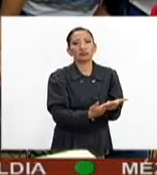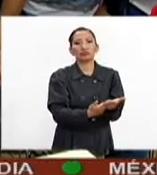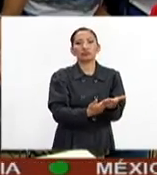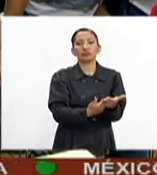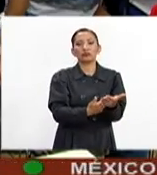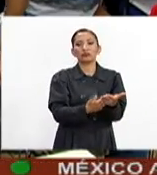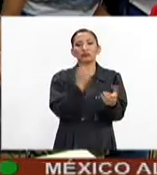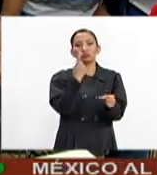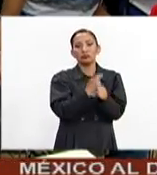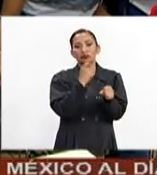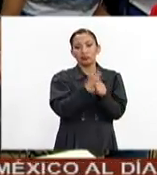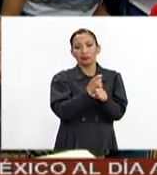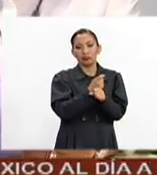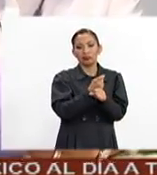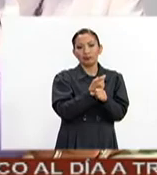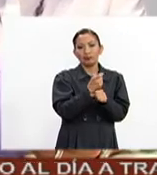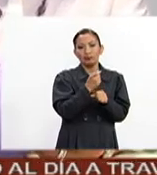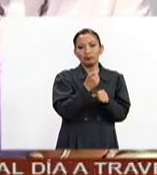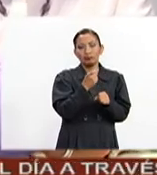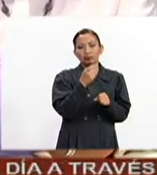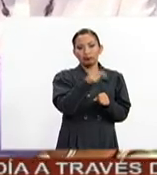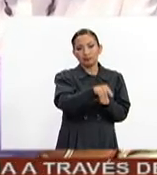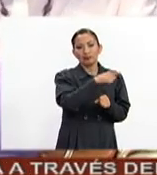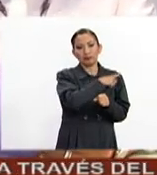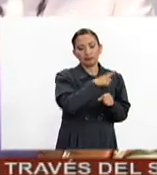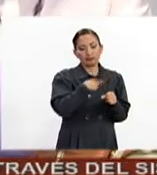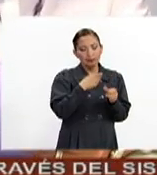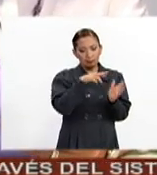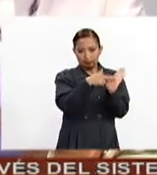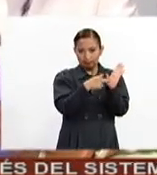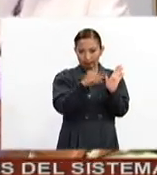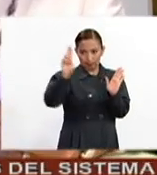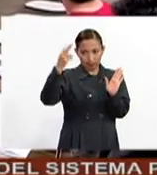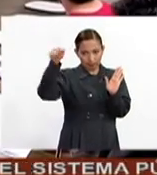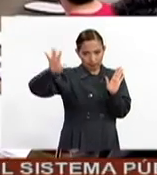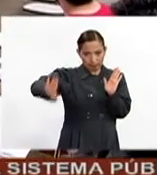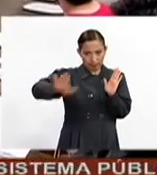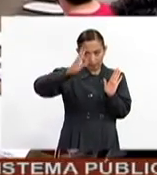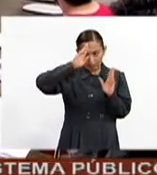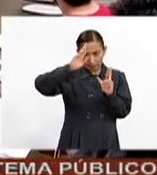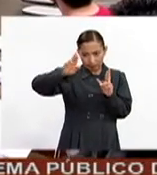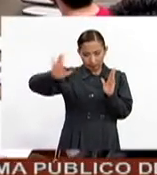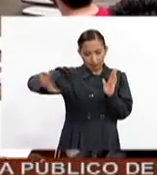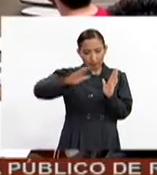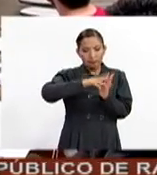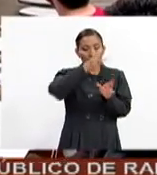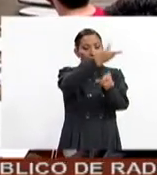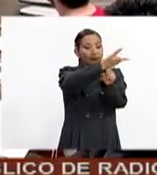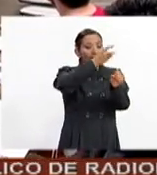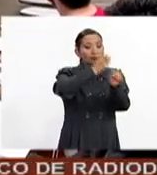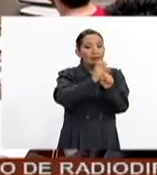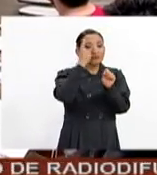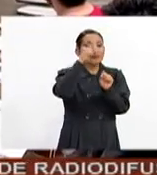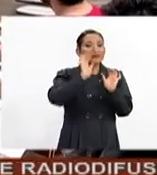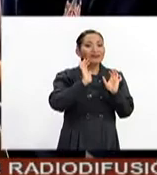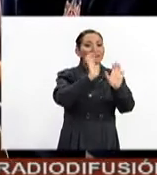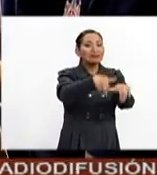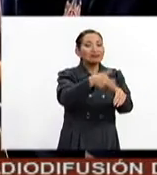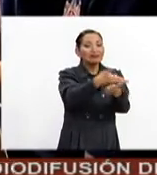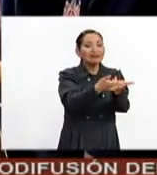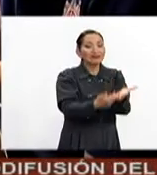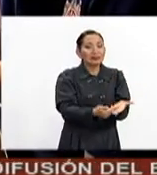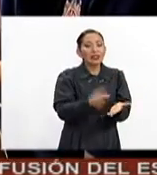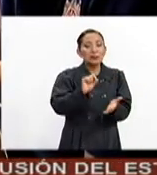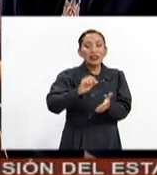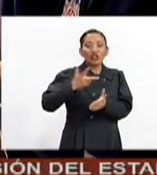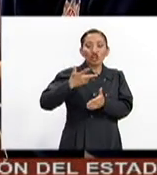esto es parte de lo que estipula la universidad. Entonces, la convocatoria de ingreso se